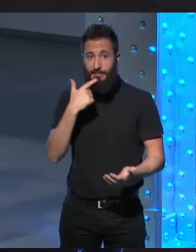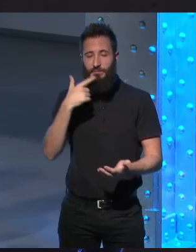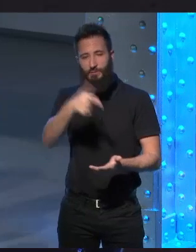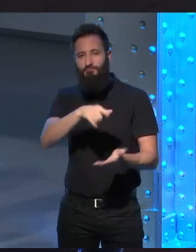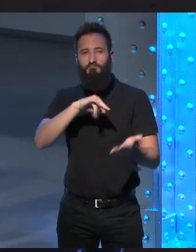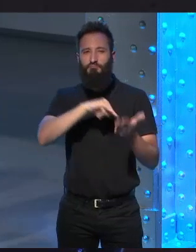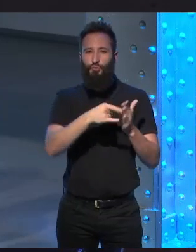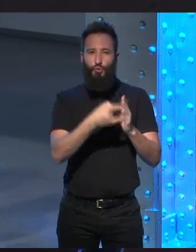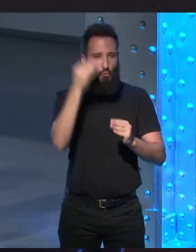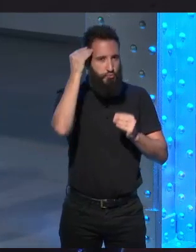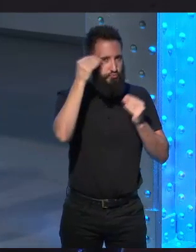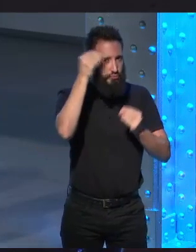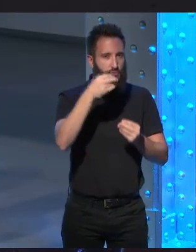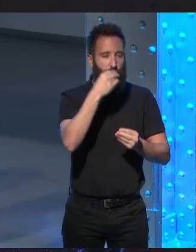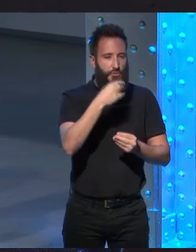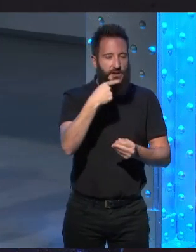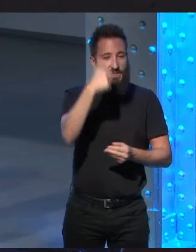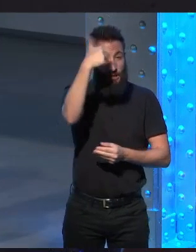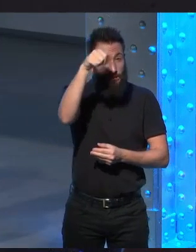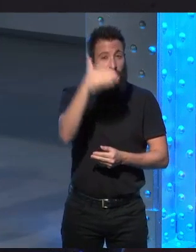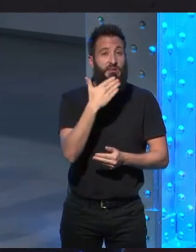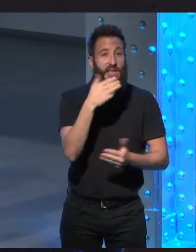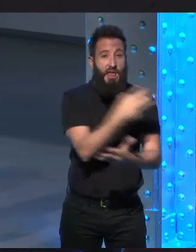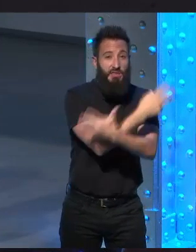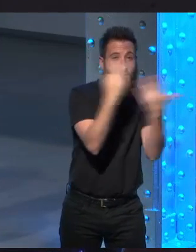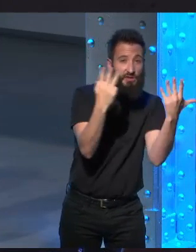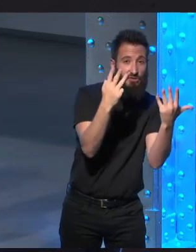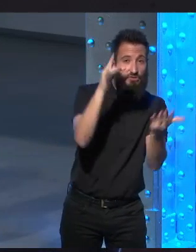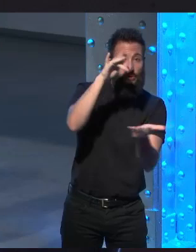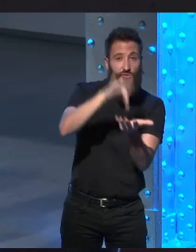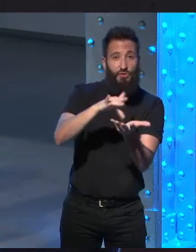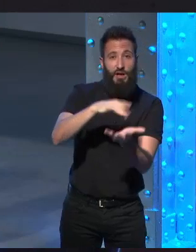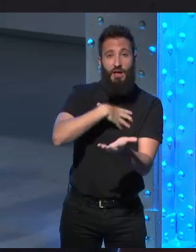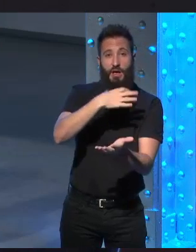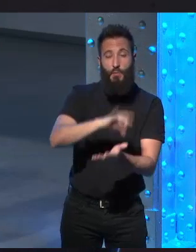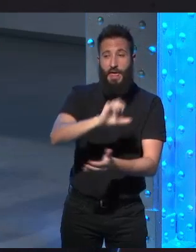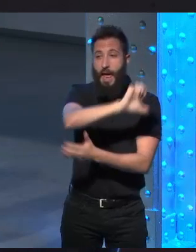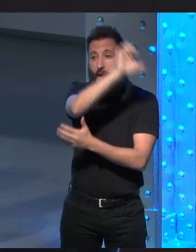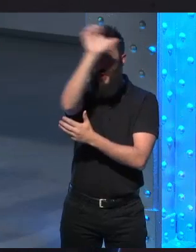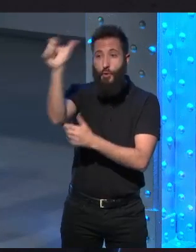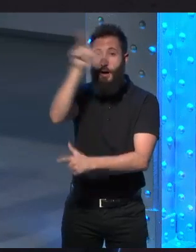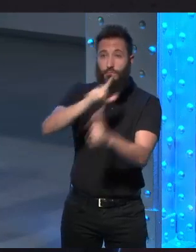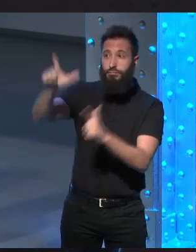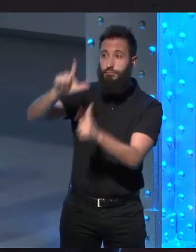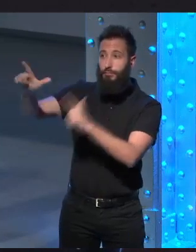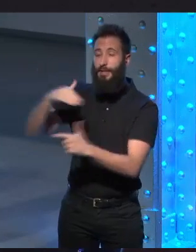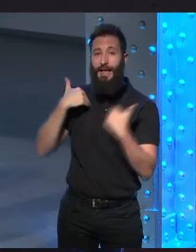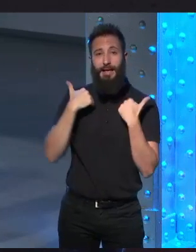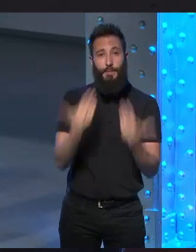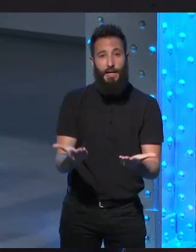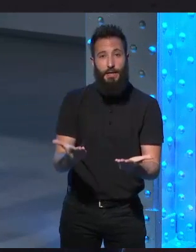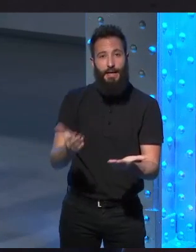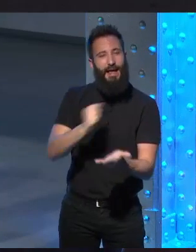solución muy buena, que es niño que cumpla 18 años se le regala que pueda viajar gratis por Europa por Interrail.